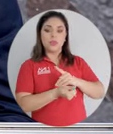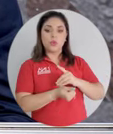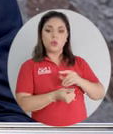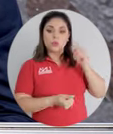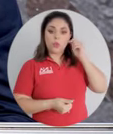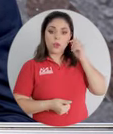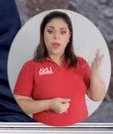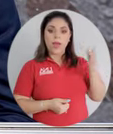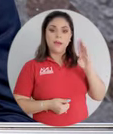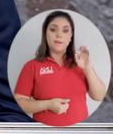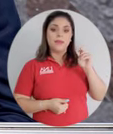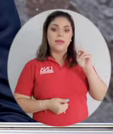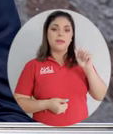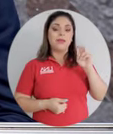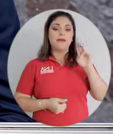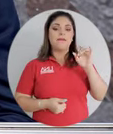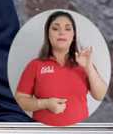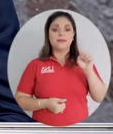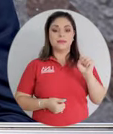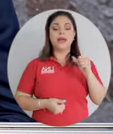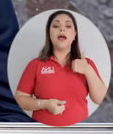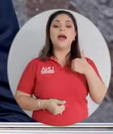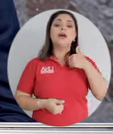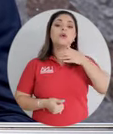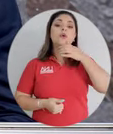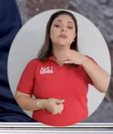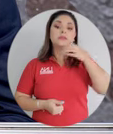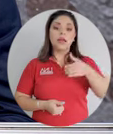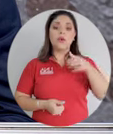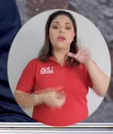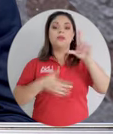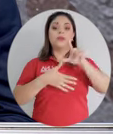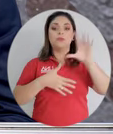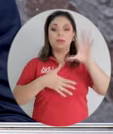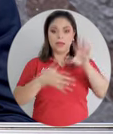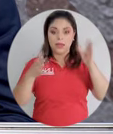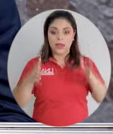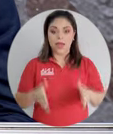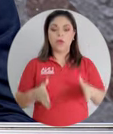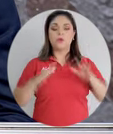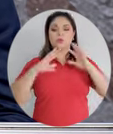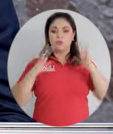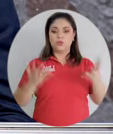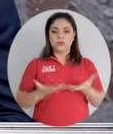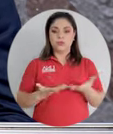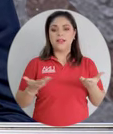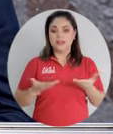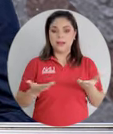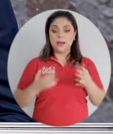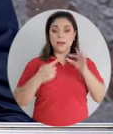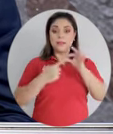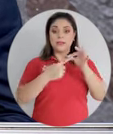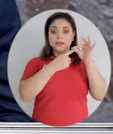especialista en el mercado laboral. Hay consenso a nivel latinoamericano, a nivel mundial, de que uno de los